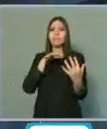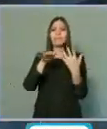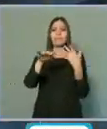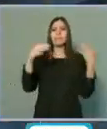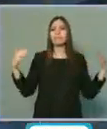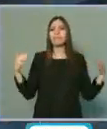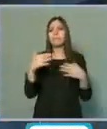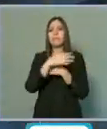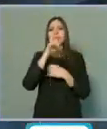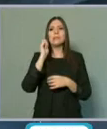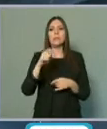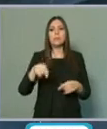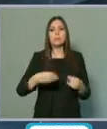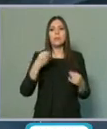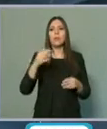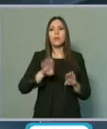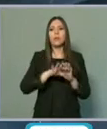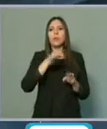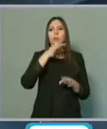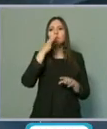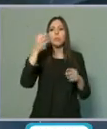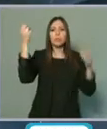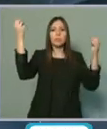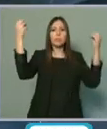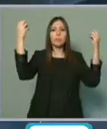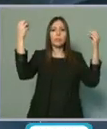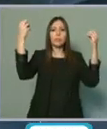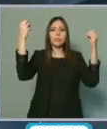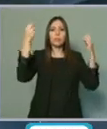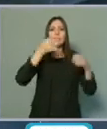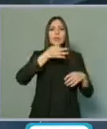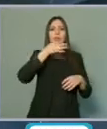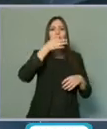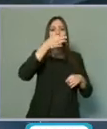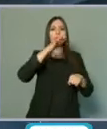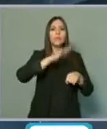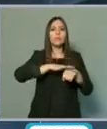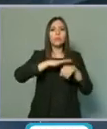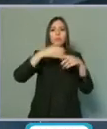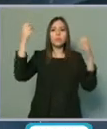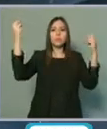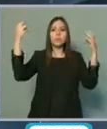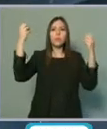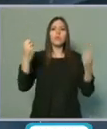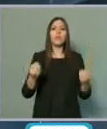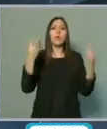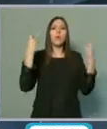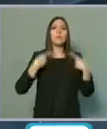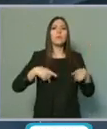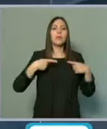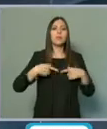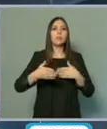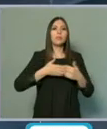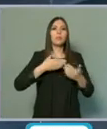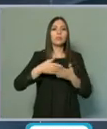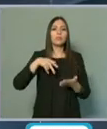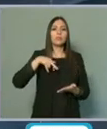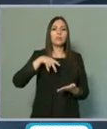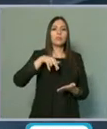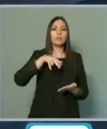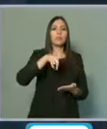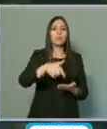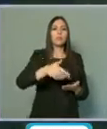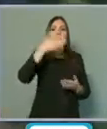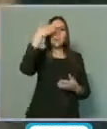el manejo con sensores de proximidad, con sensores de cantidad de personas que están en los cruces peatonales,